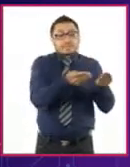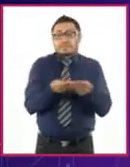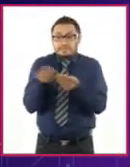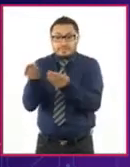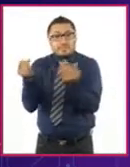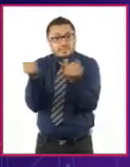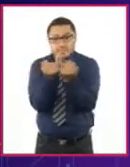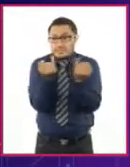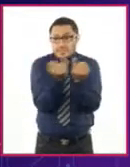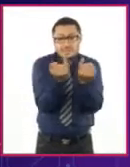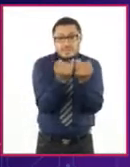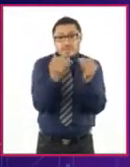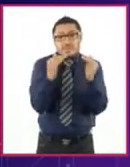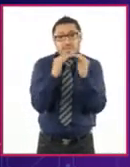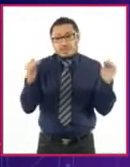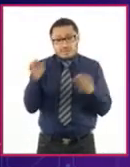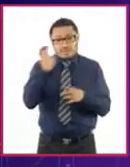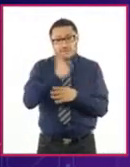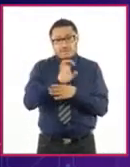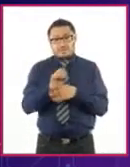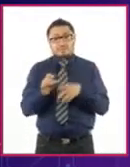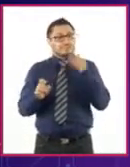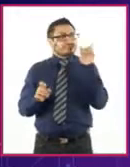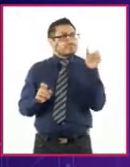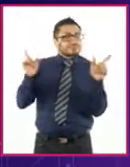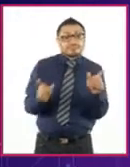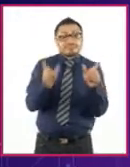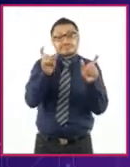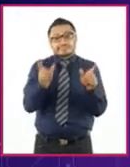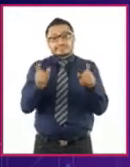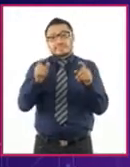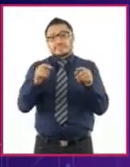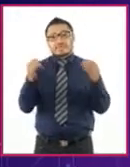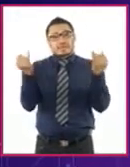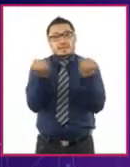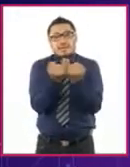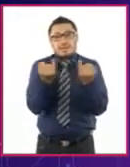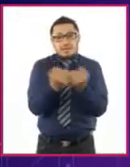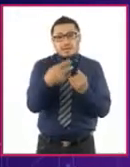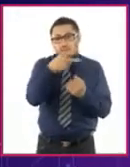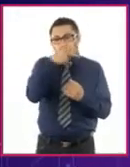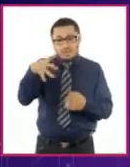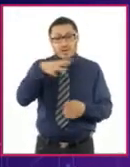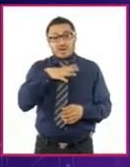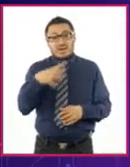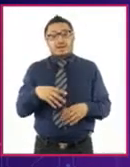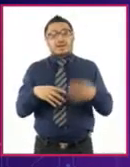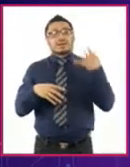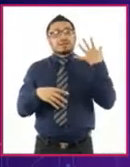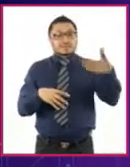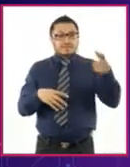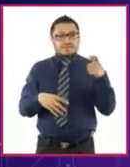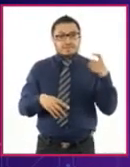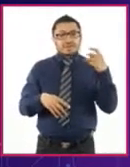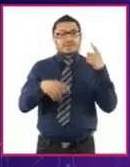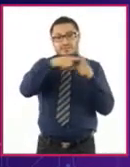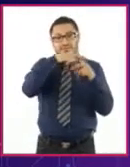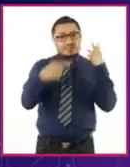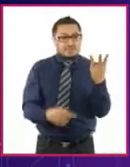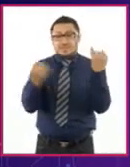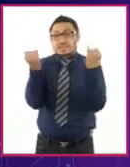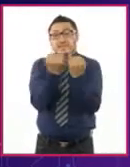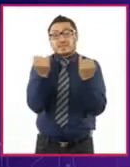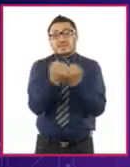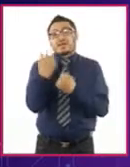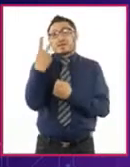misma, unimos ambas expresiones con el signo igual y se obtiene la ecuación 5x más 3 es igual